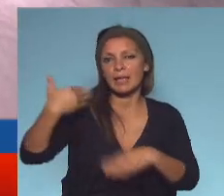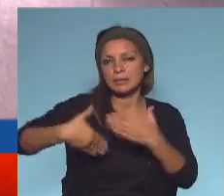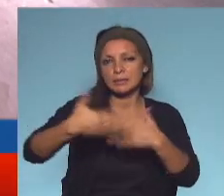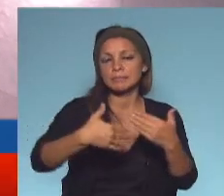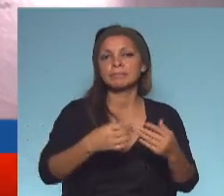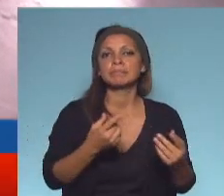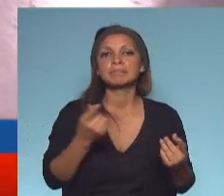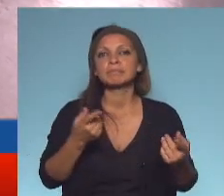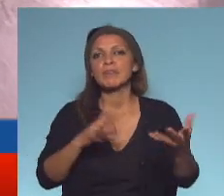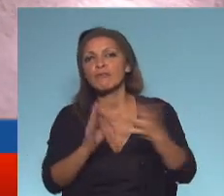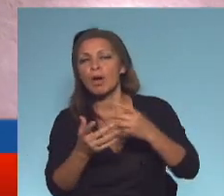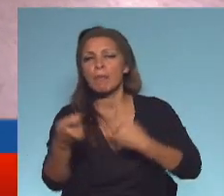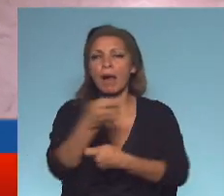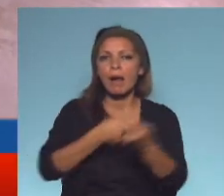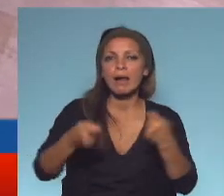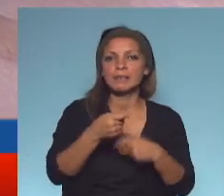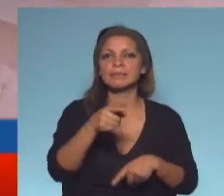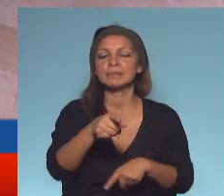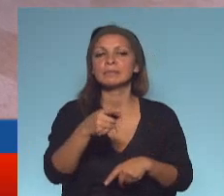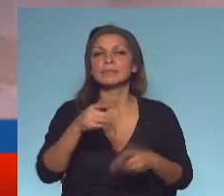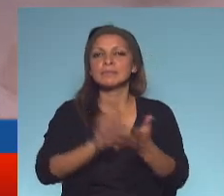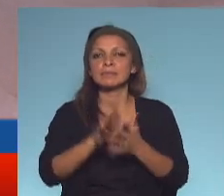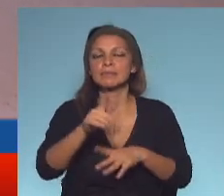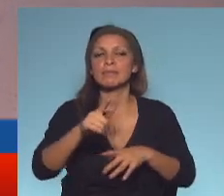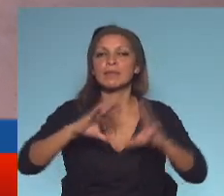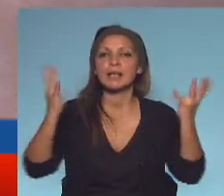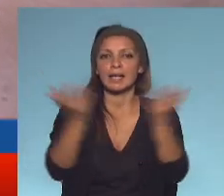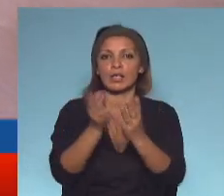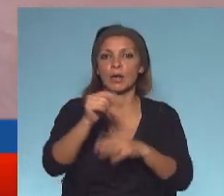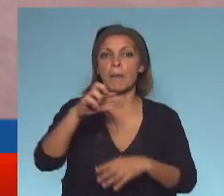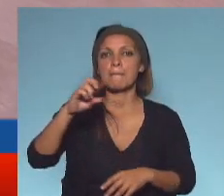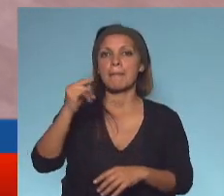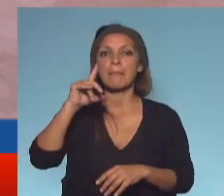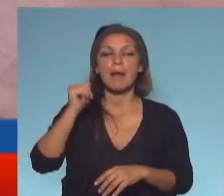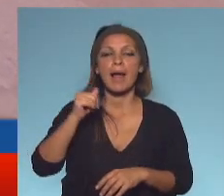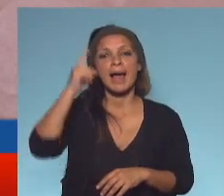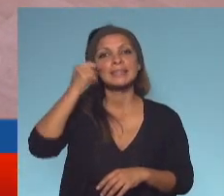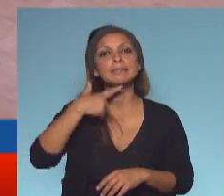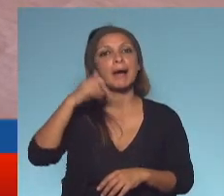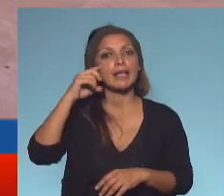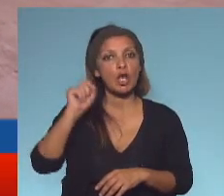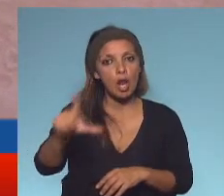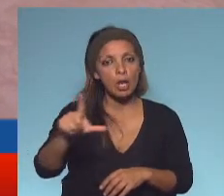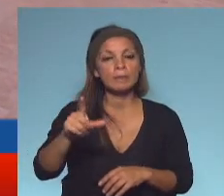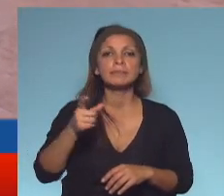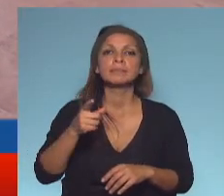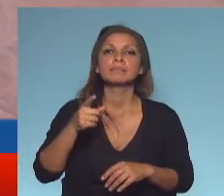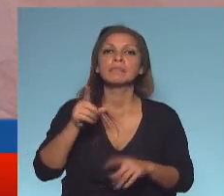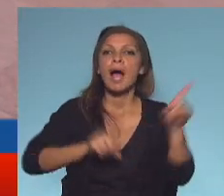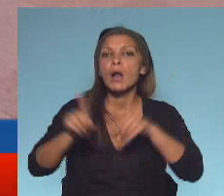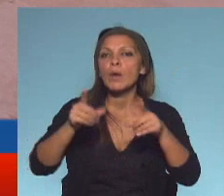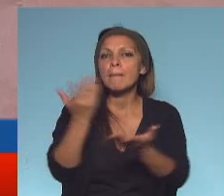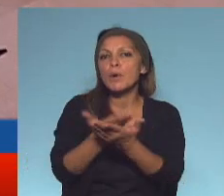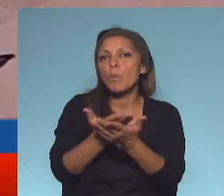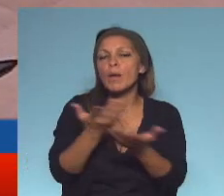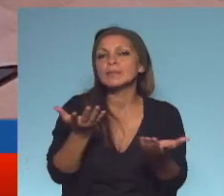hemos desarrollado junto con la secretaria de Comercio Interior, Paula Español, que está ahí conectada también, para algunas iniciativas que